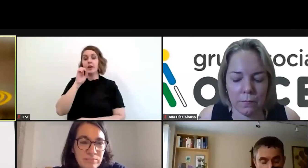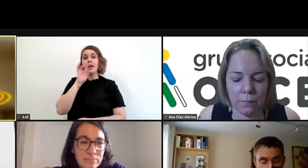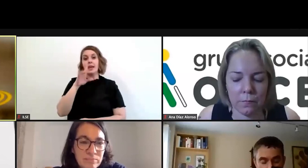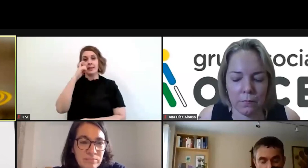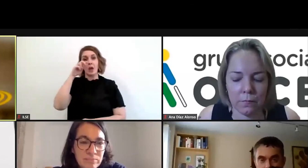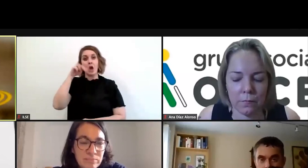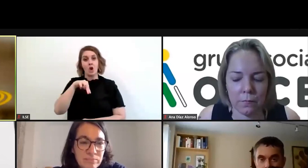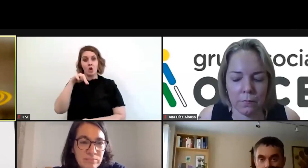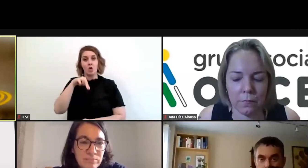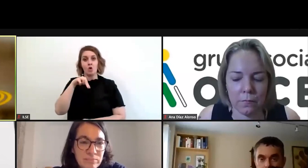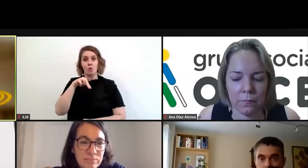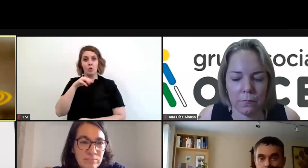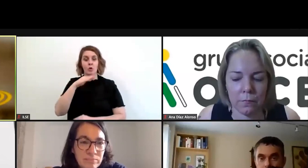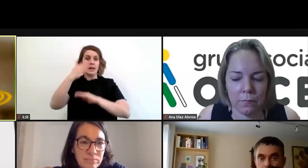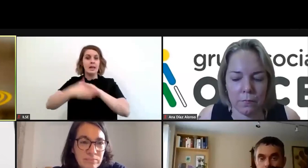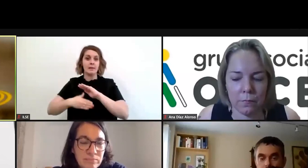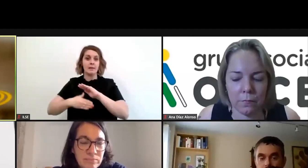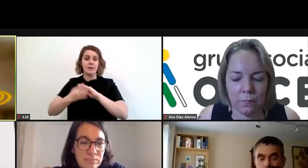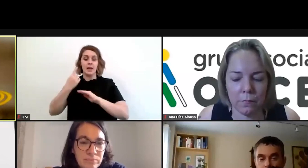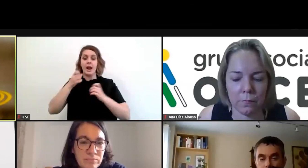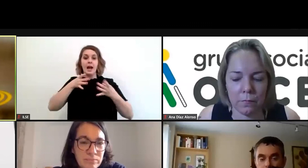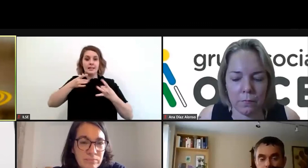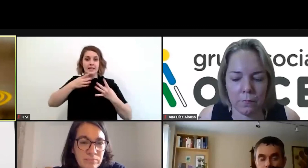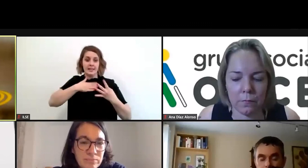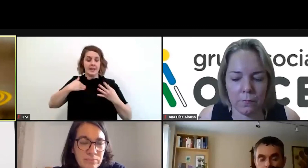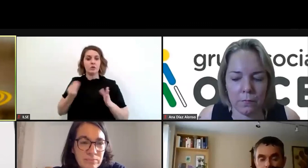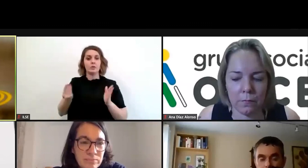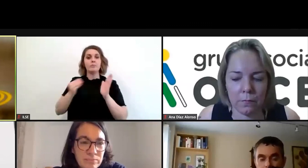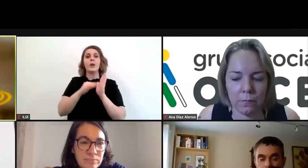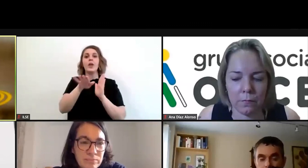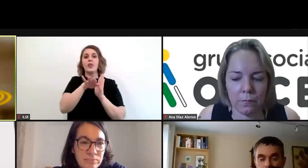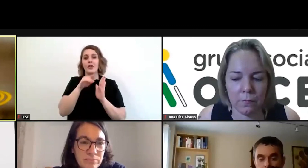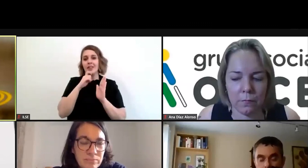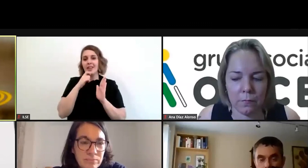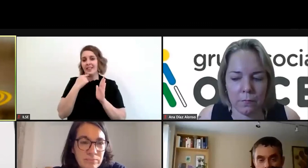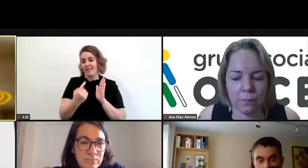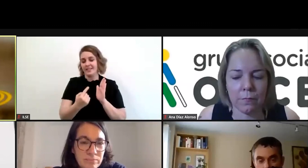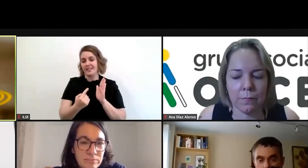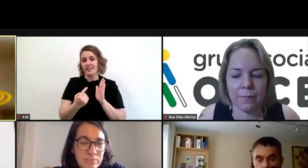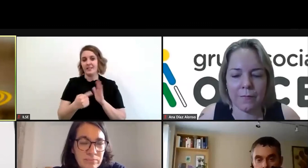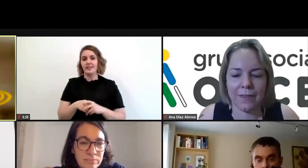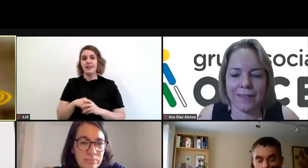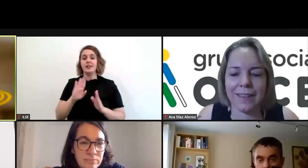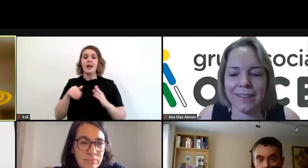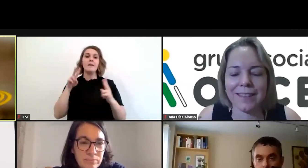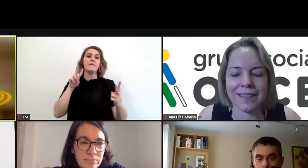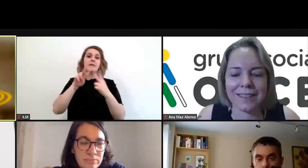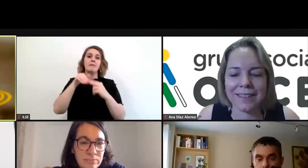en dónde hay que hacerlo. Y nada, invitaros al siguiente foro. El siguiente foro